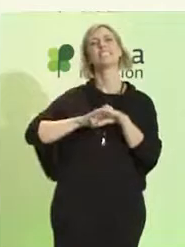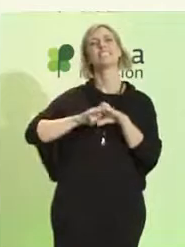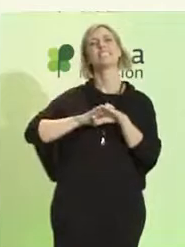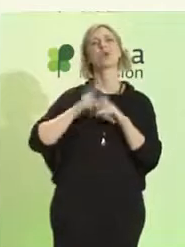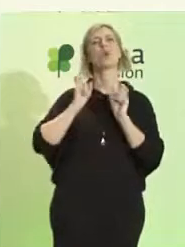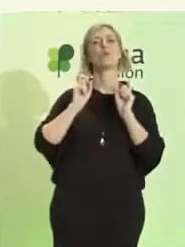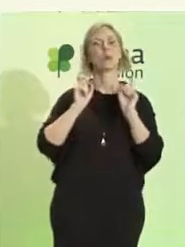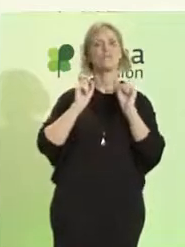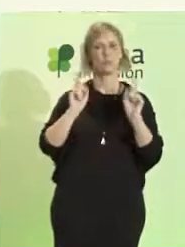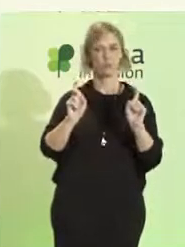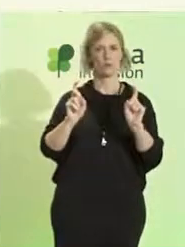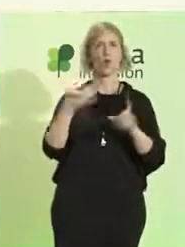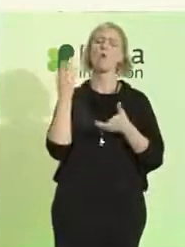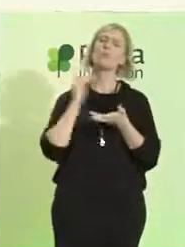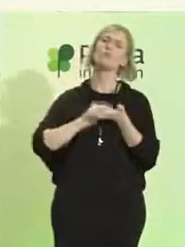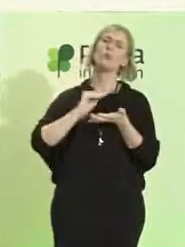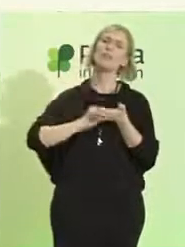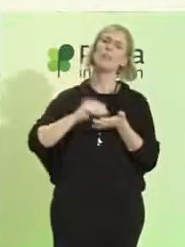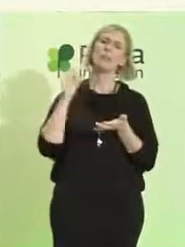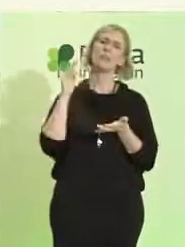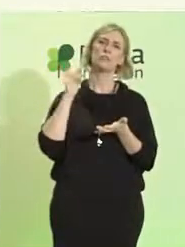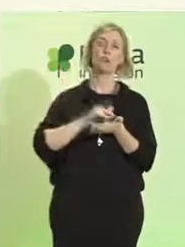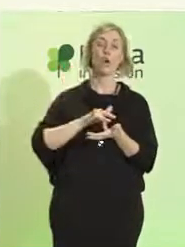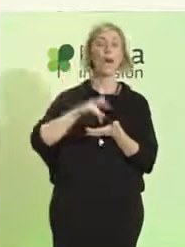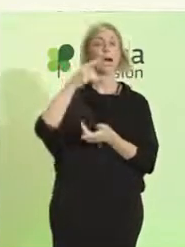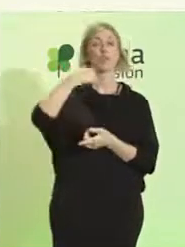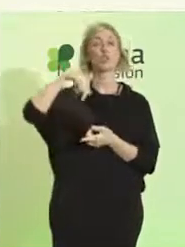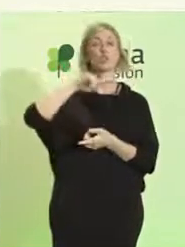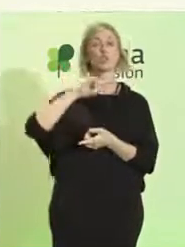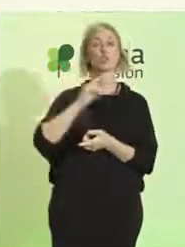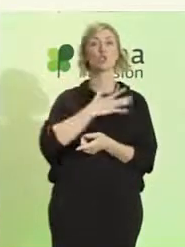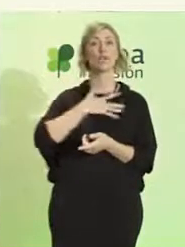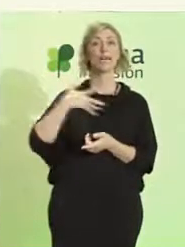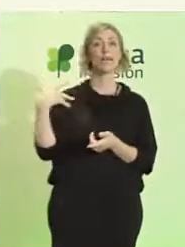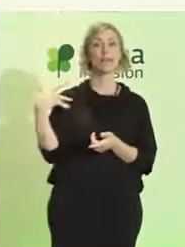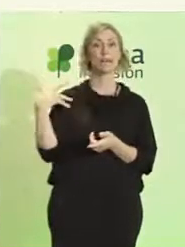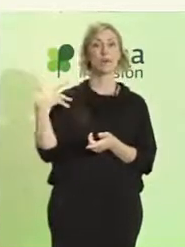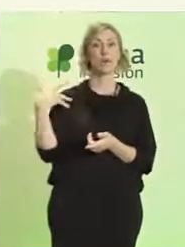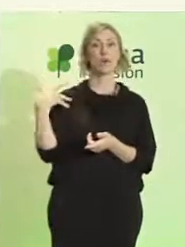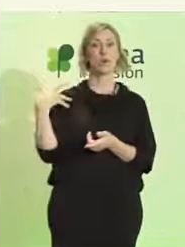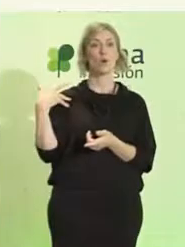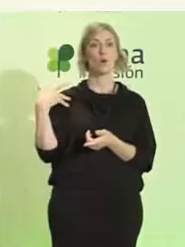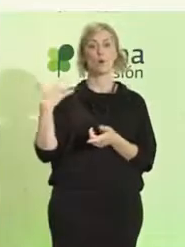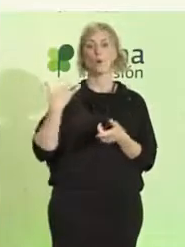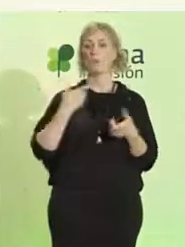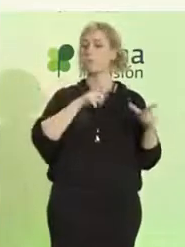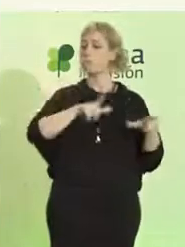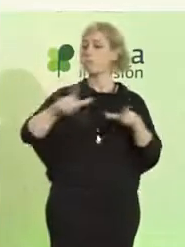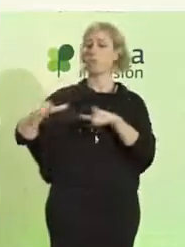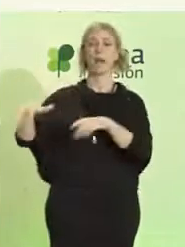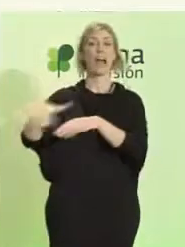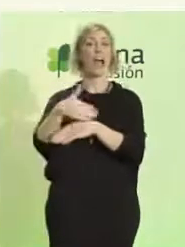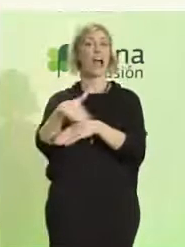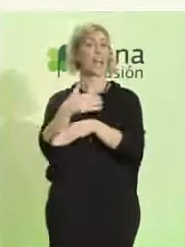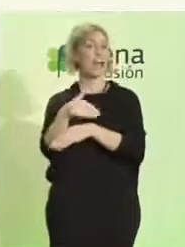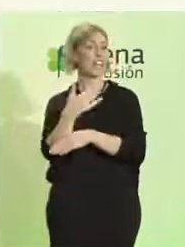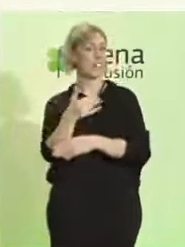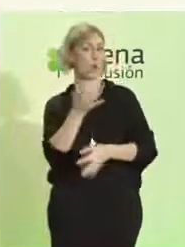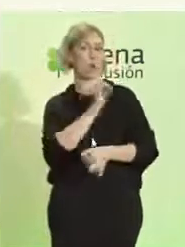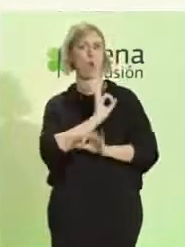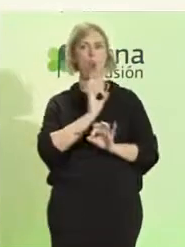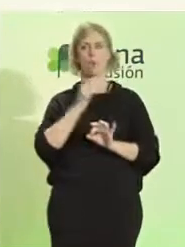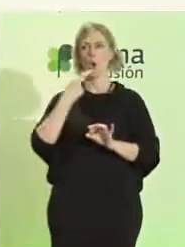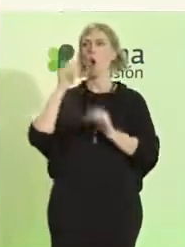veces, cuando queremos acercarnos a los espacios públicos que no están institucionalizados, o cuando vamos a